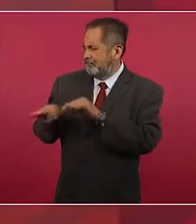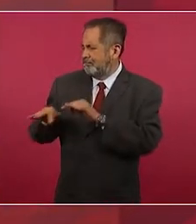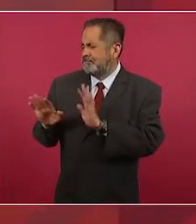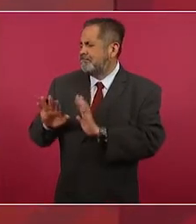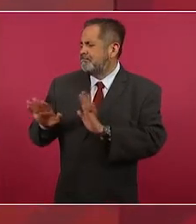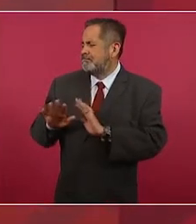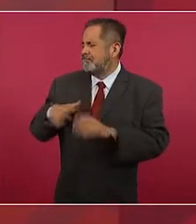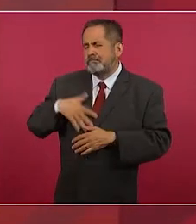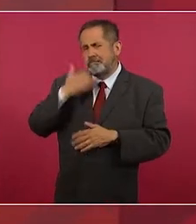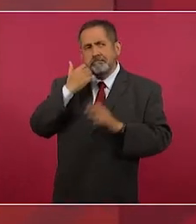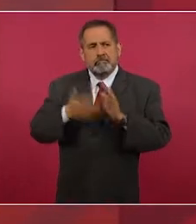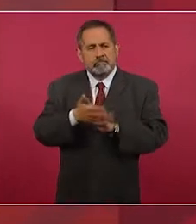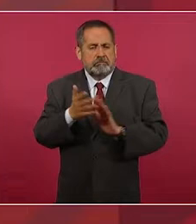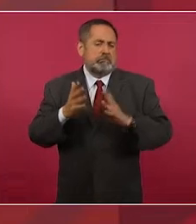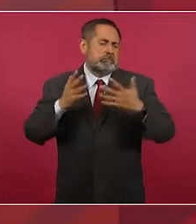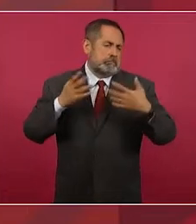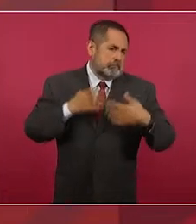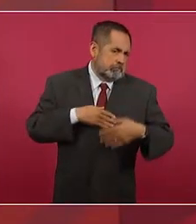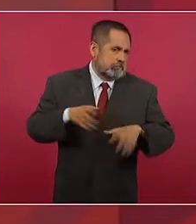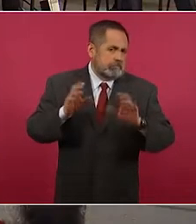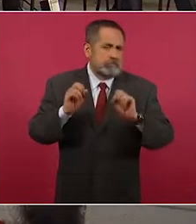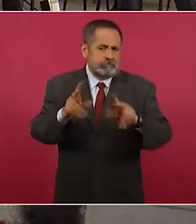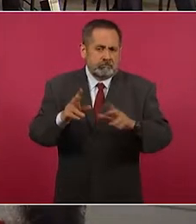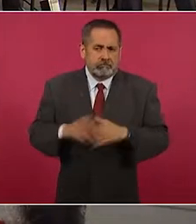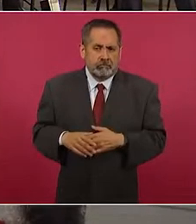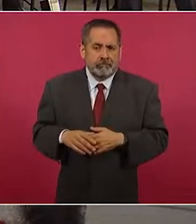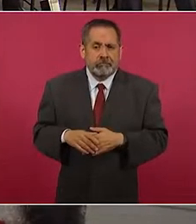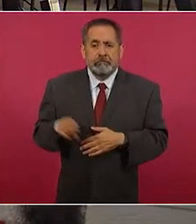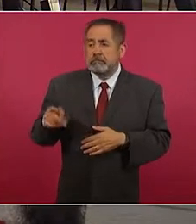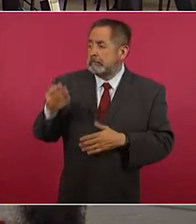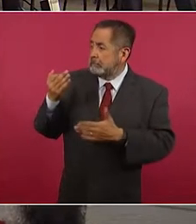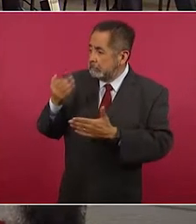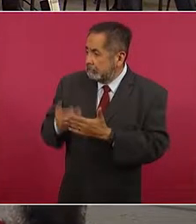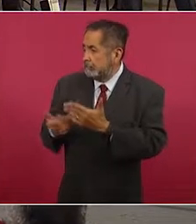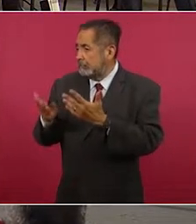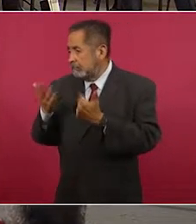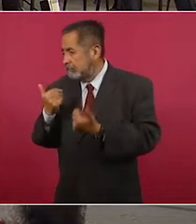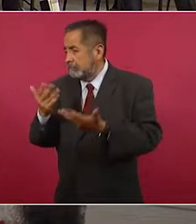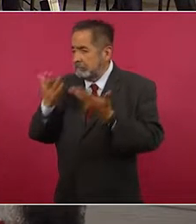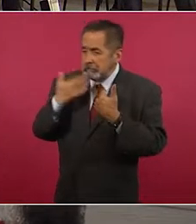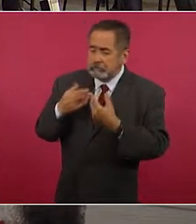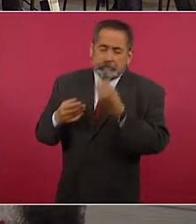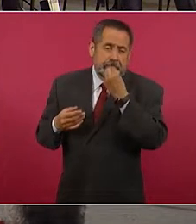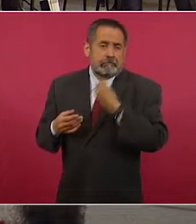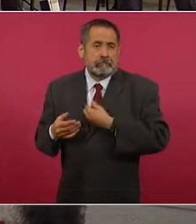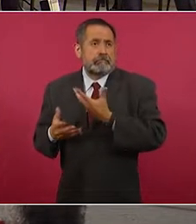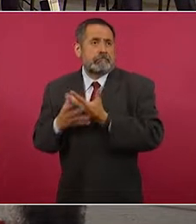por gusto, no por necesidad, por falta de trabajo, por violencia.